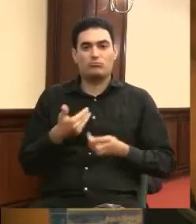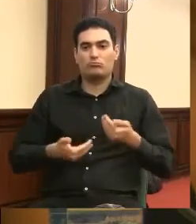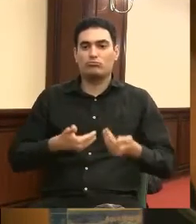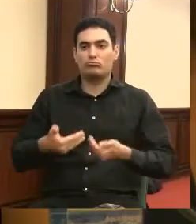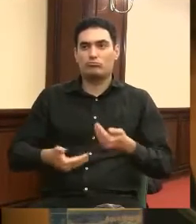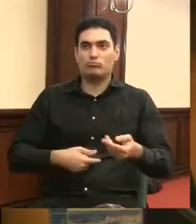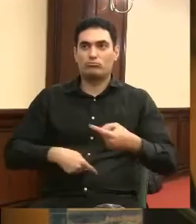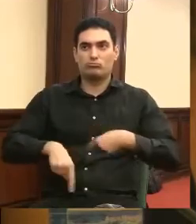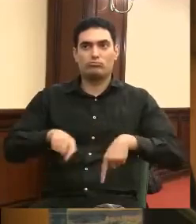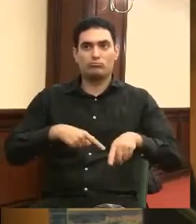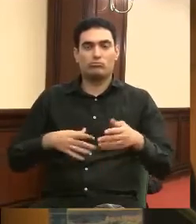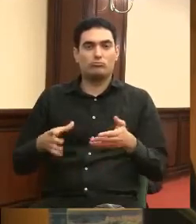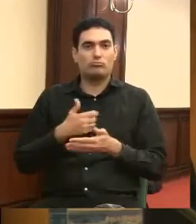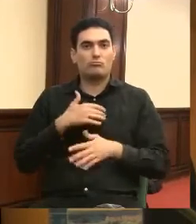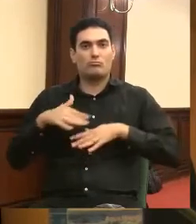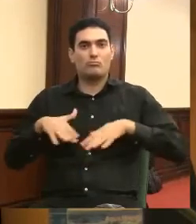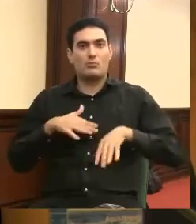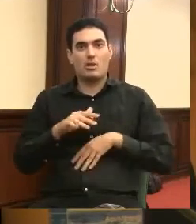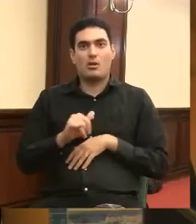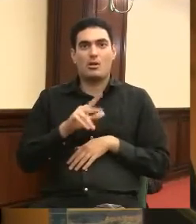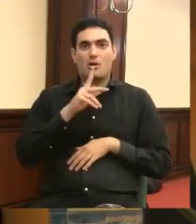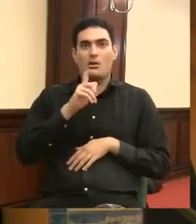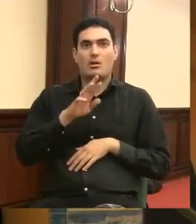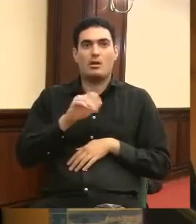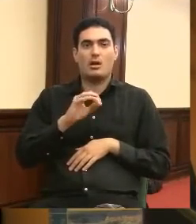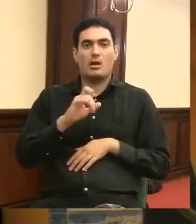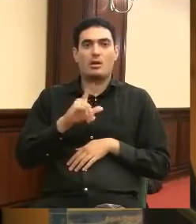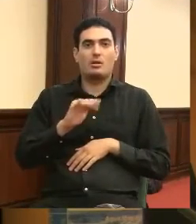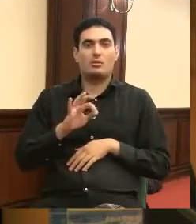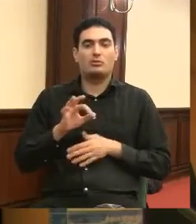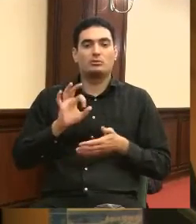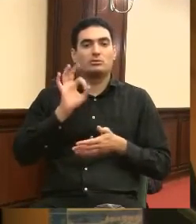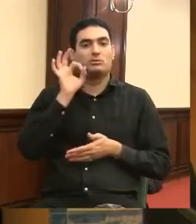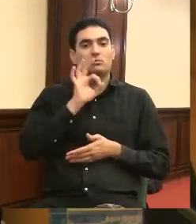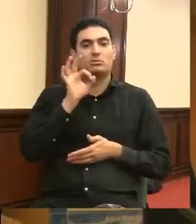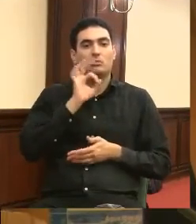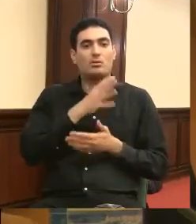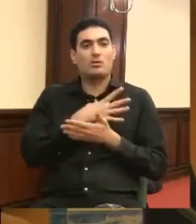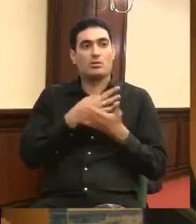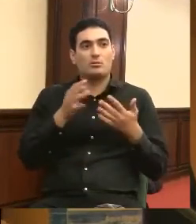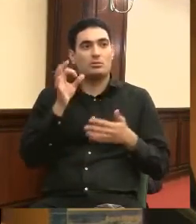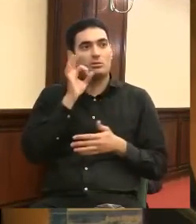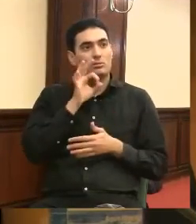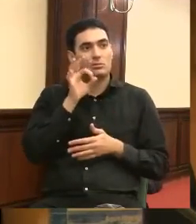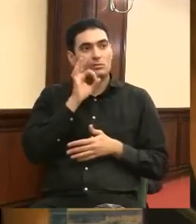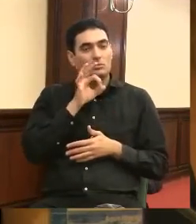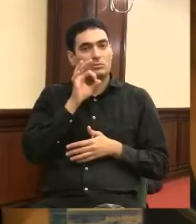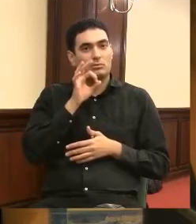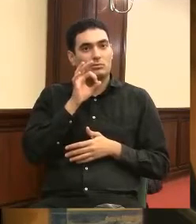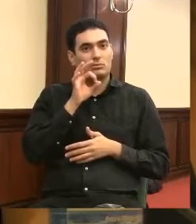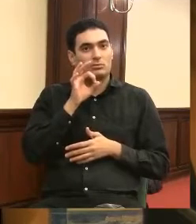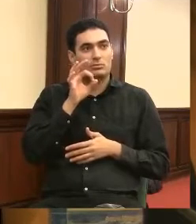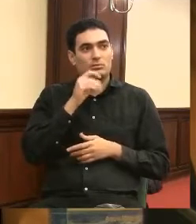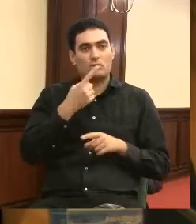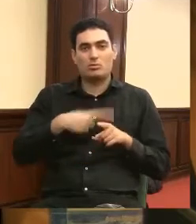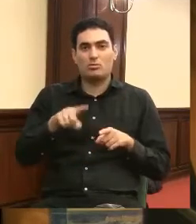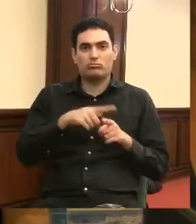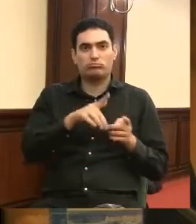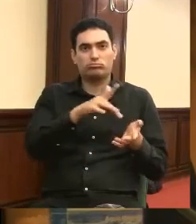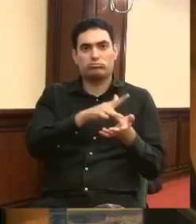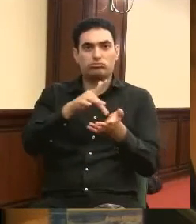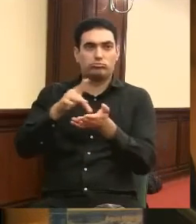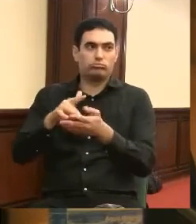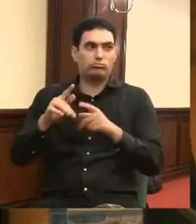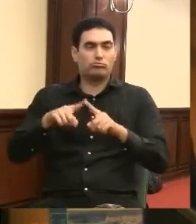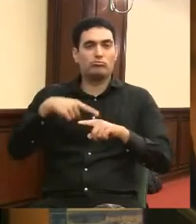y refluye, todo es movimiento, que decía Heráclito, y el siglo XIX fue un siglo donde pasaron grandes cosas. Un